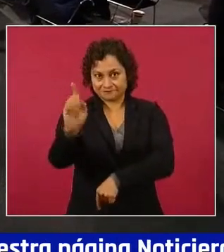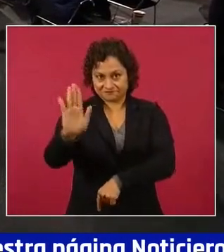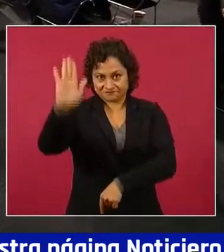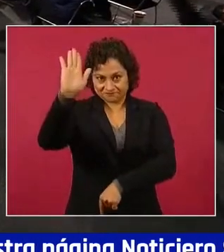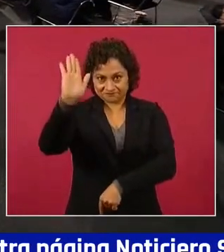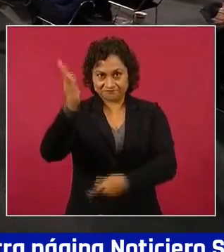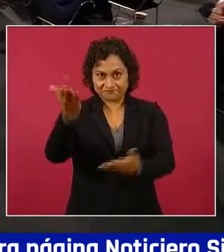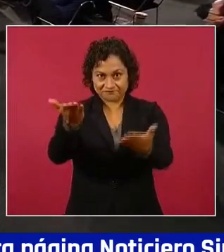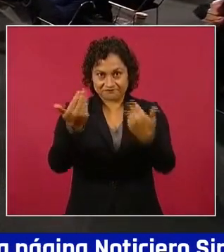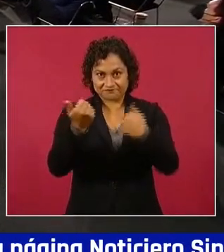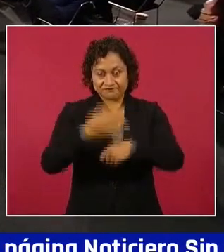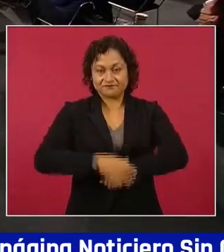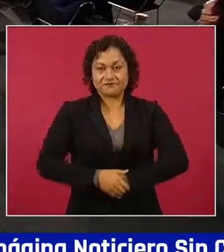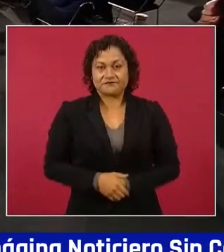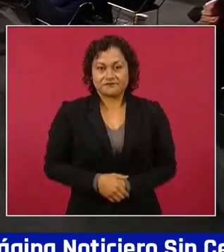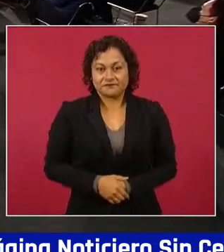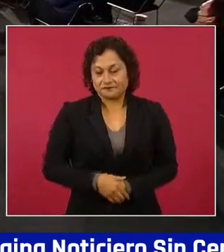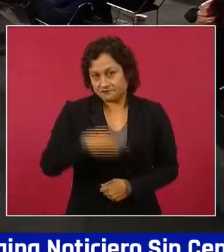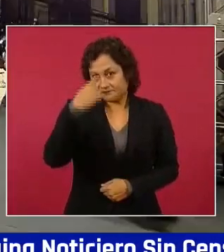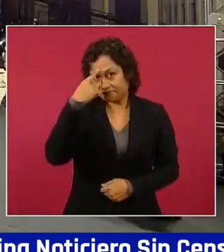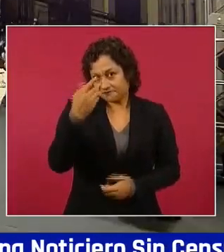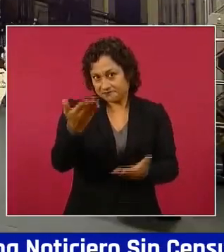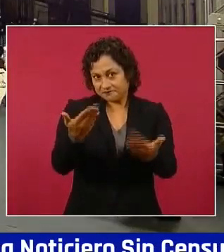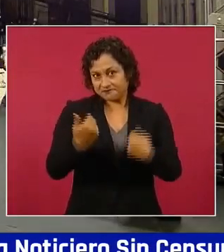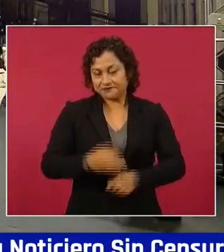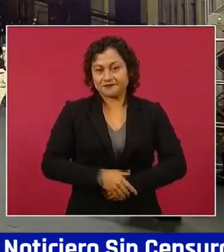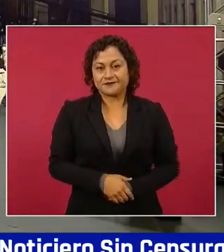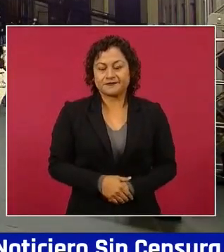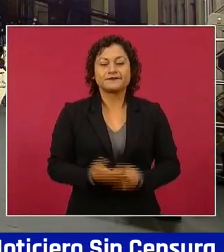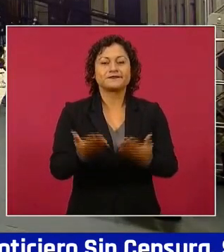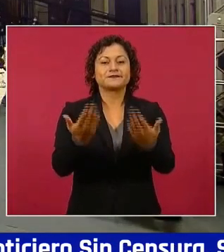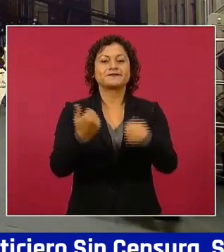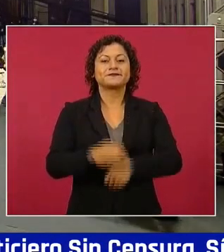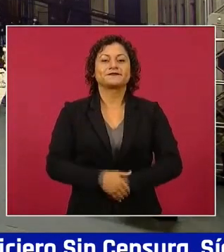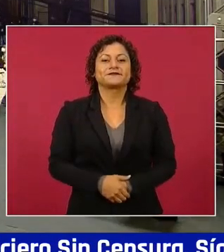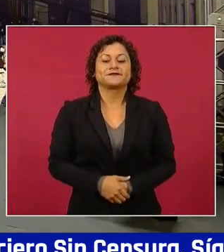los de atrás puedan preguntar. Pero adelante. Gracias, presidente.